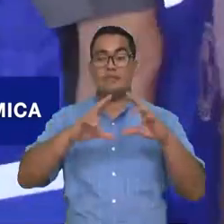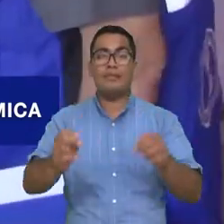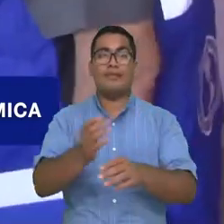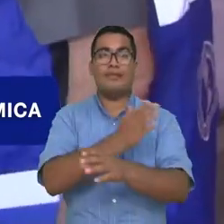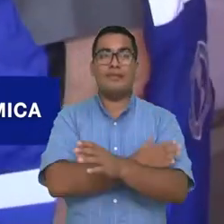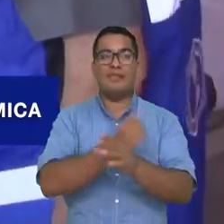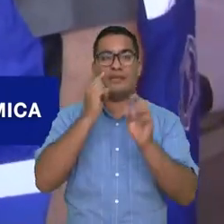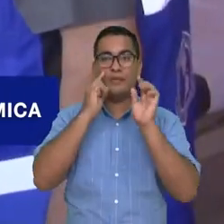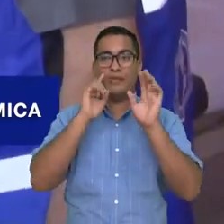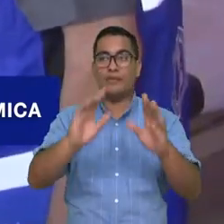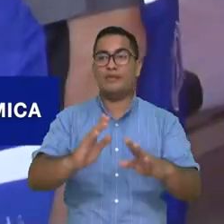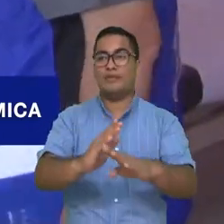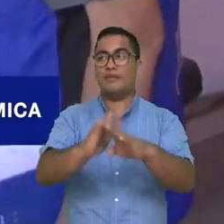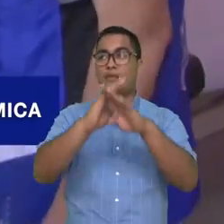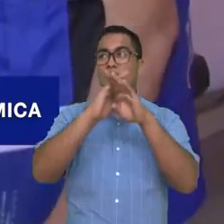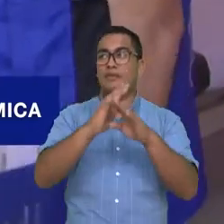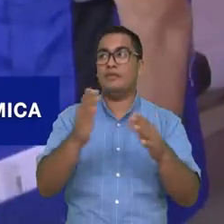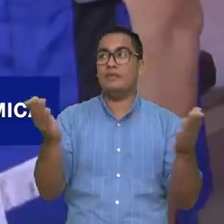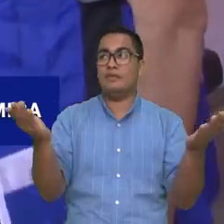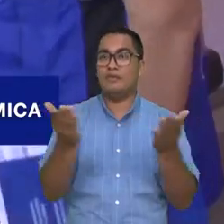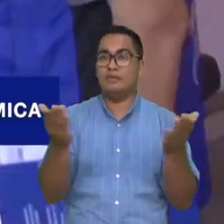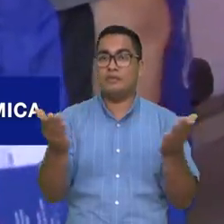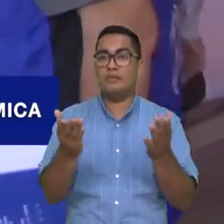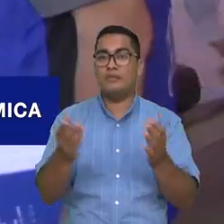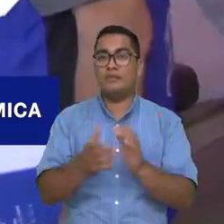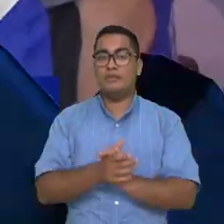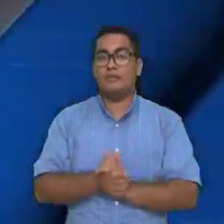preparados para atender este tipo de casos.